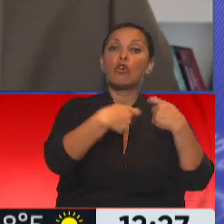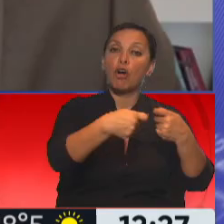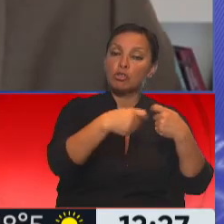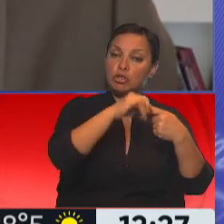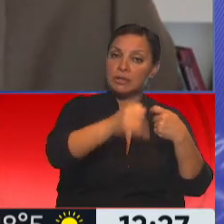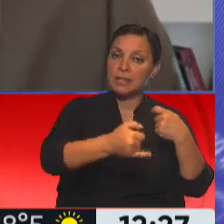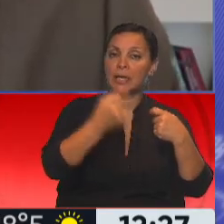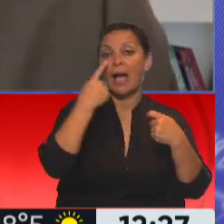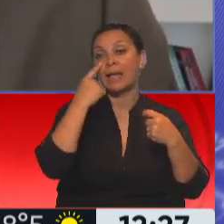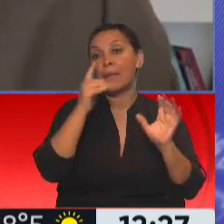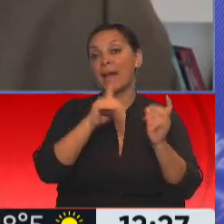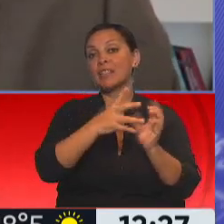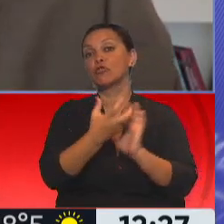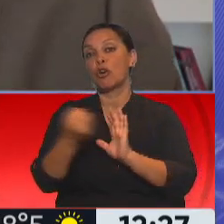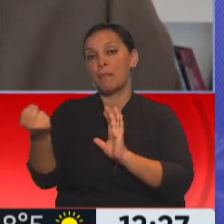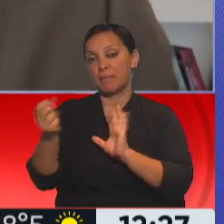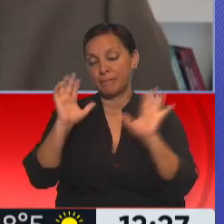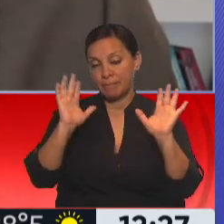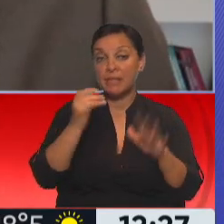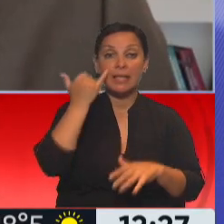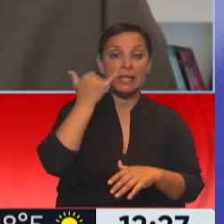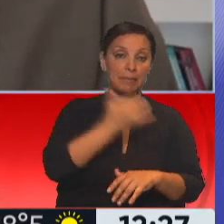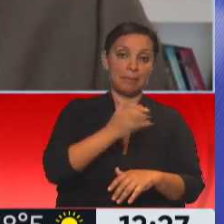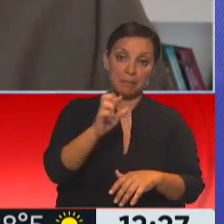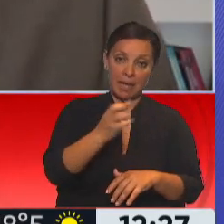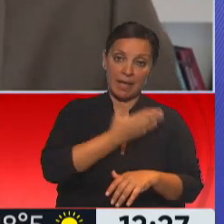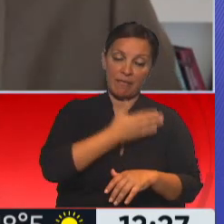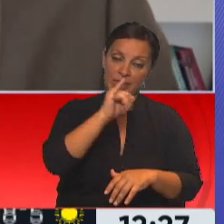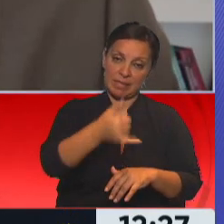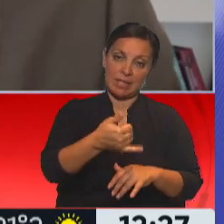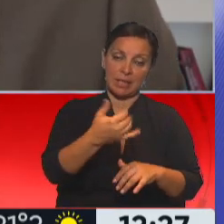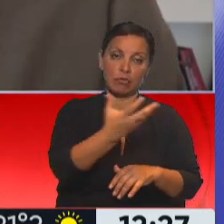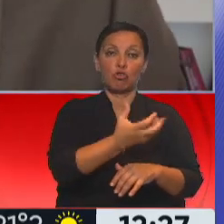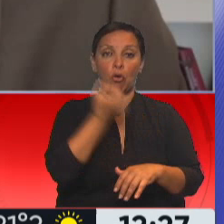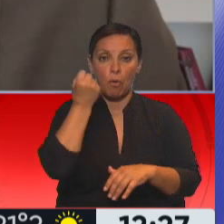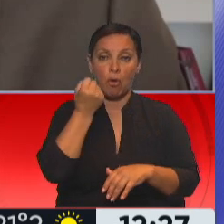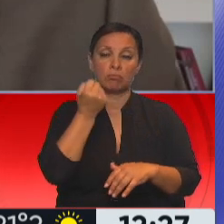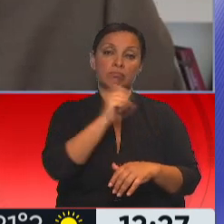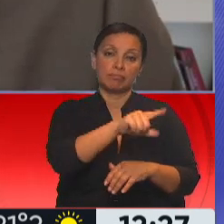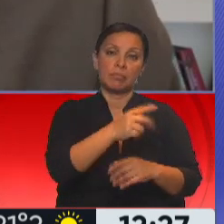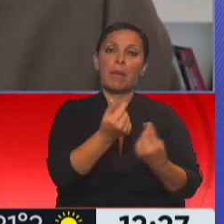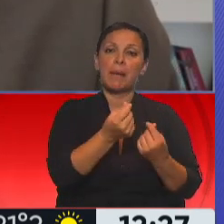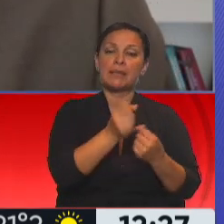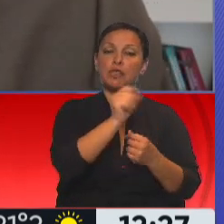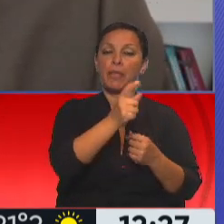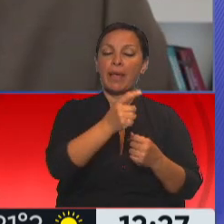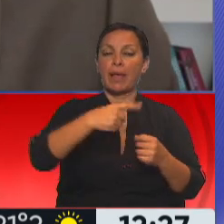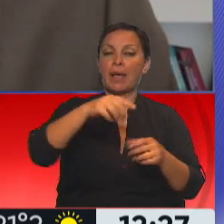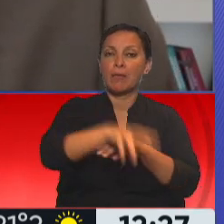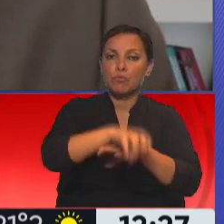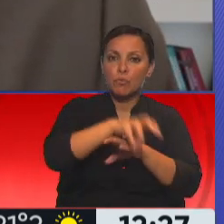lo trasladan o no. Claro. En este caso YPF lo trasladó, le bajaron los costos de alguna manera, y digamos el precio de sus exportaciones